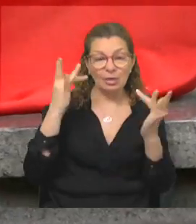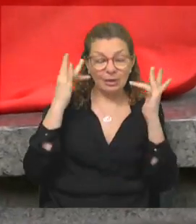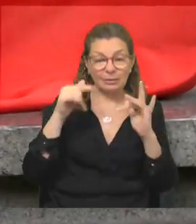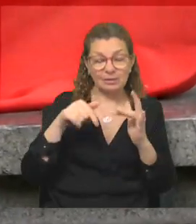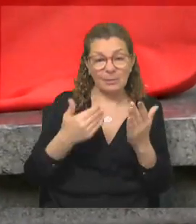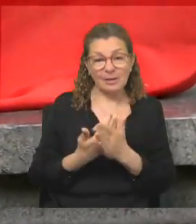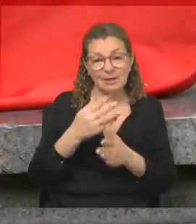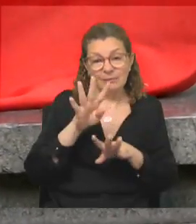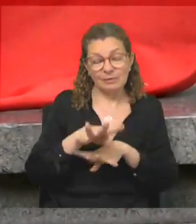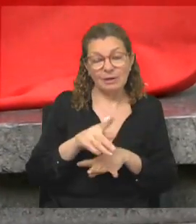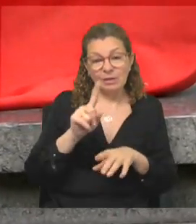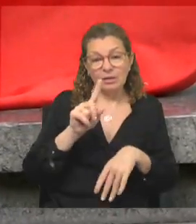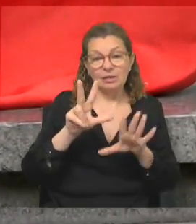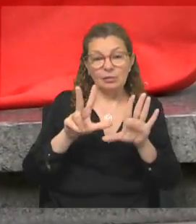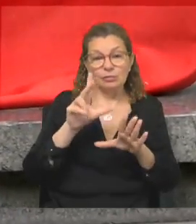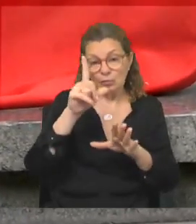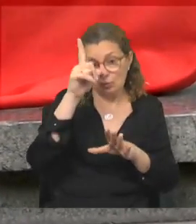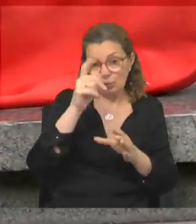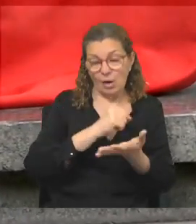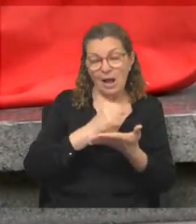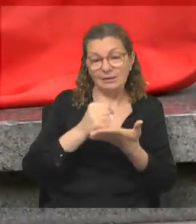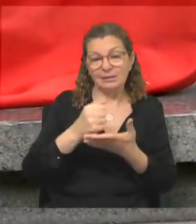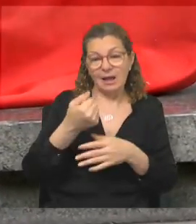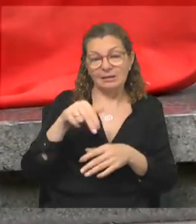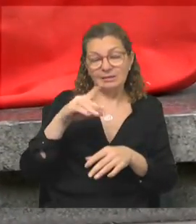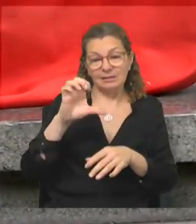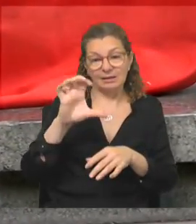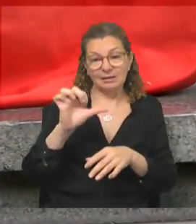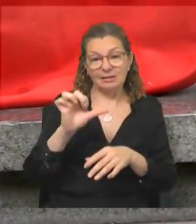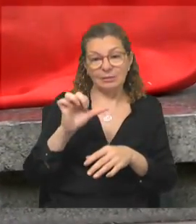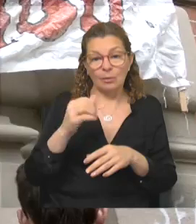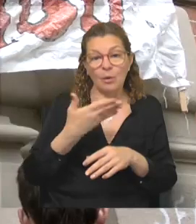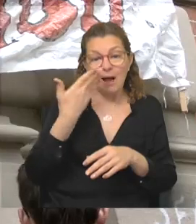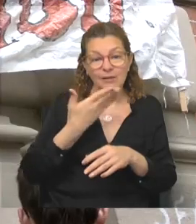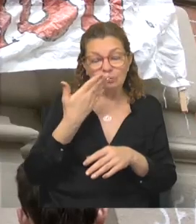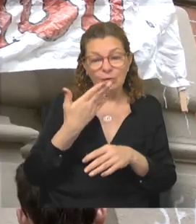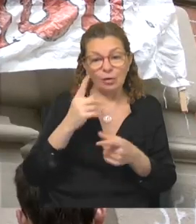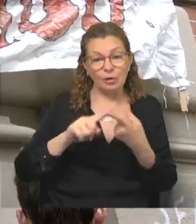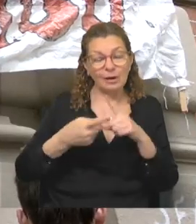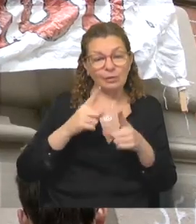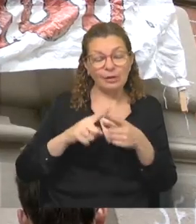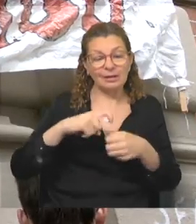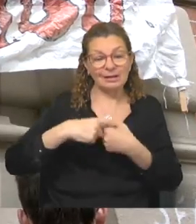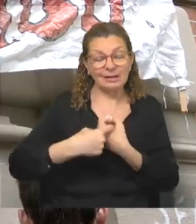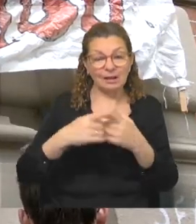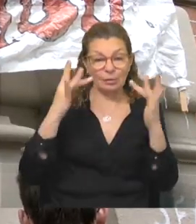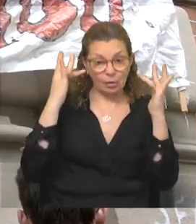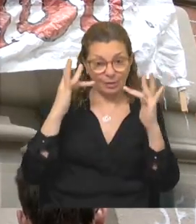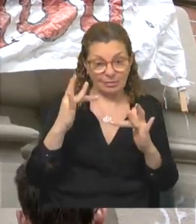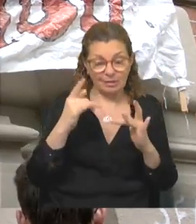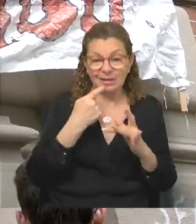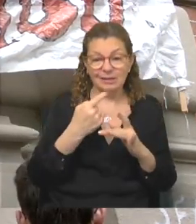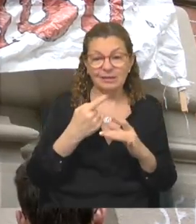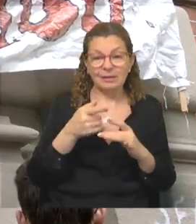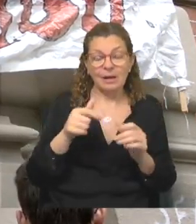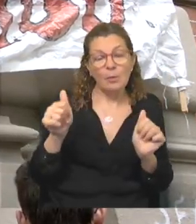habrá una movilización por 18 de julio hasta andes donde desarrollarán un acto convocado por la coordinadora de sindicatos de la enseñanza actividad